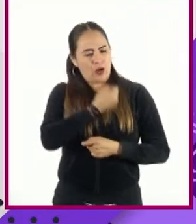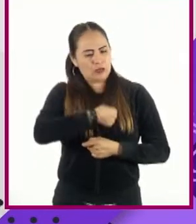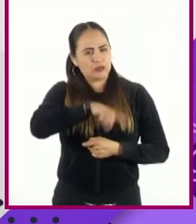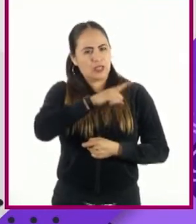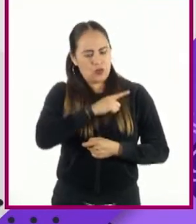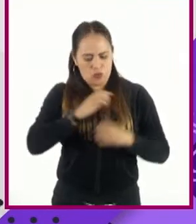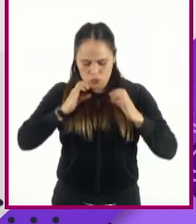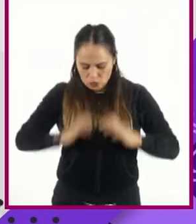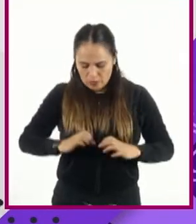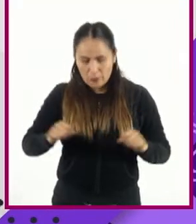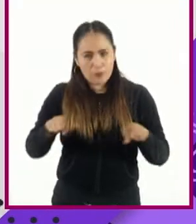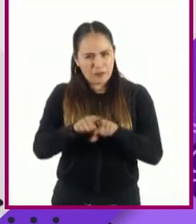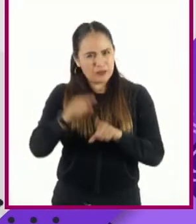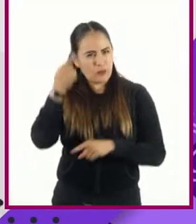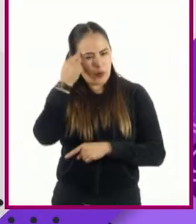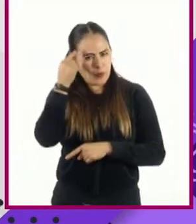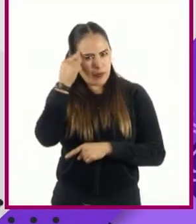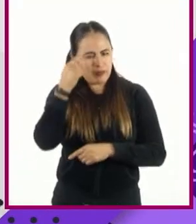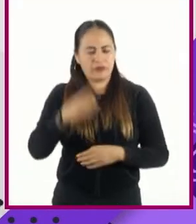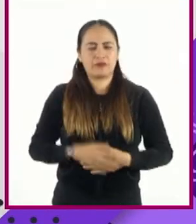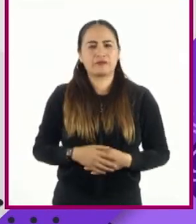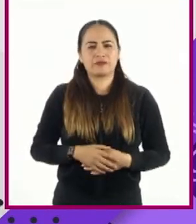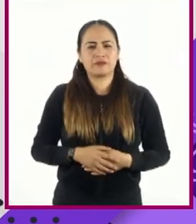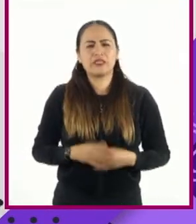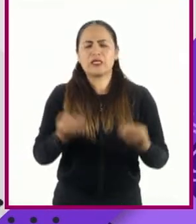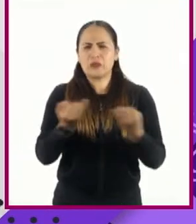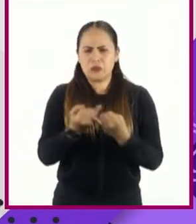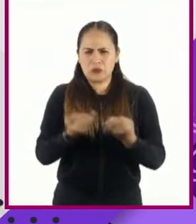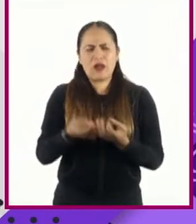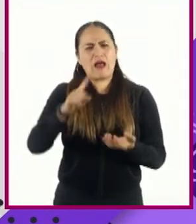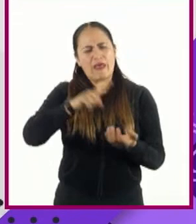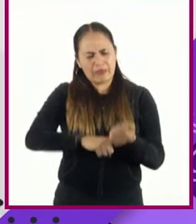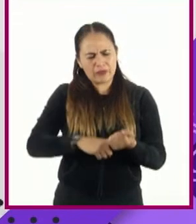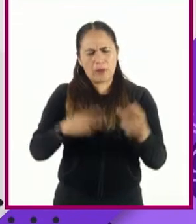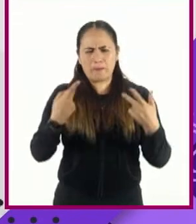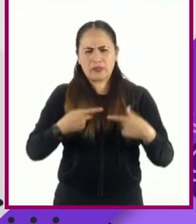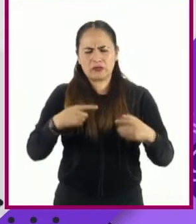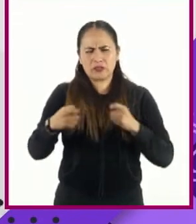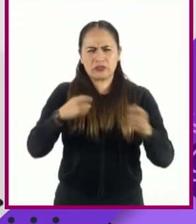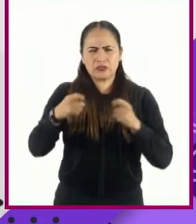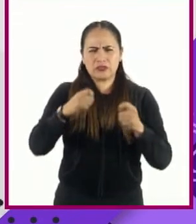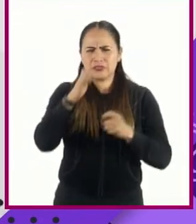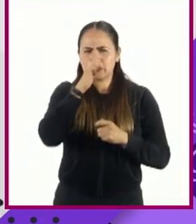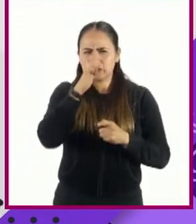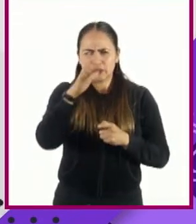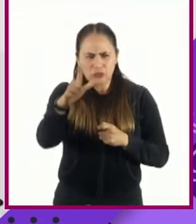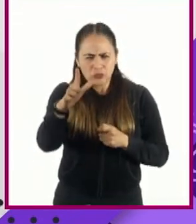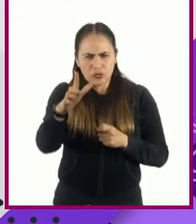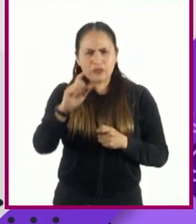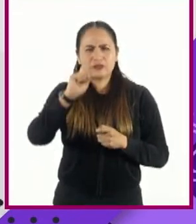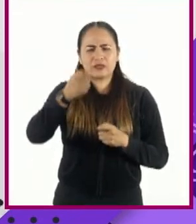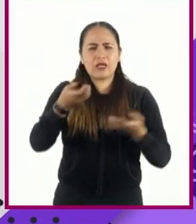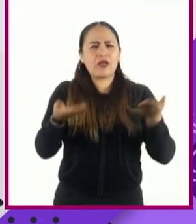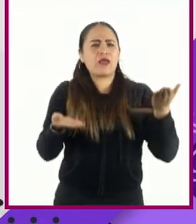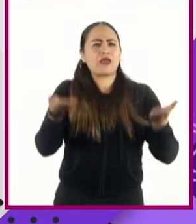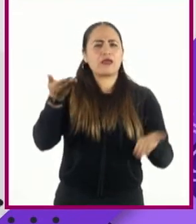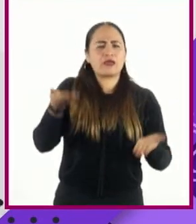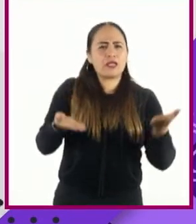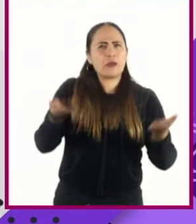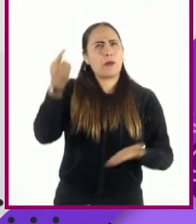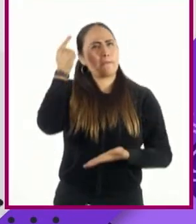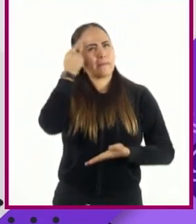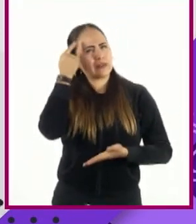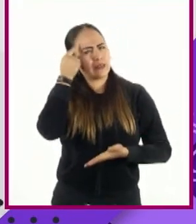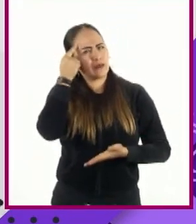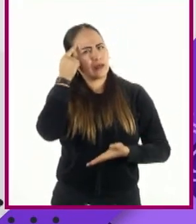mental. Sirve para ser personas con fuerza espiritual, que significa mantener un equilibrio entre los